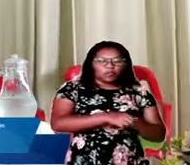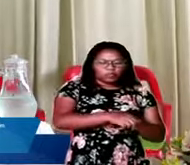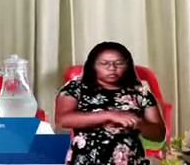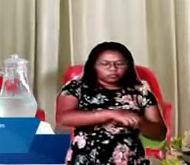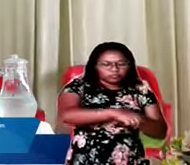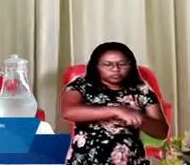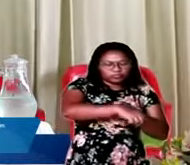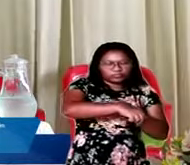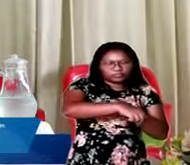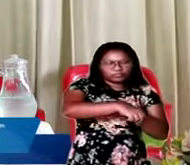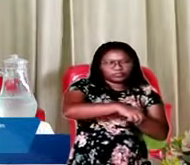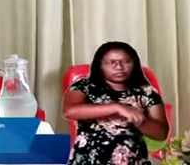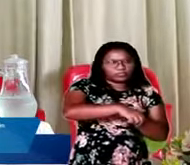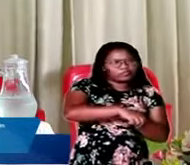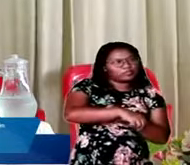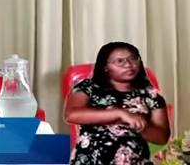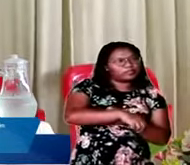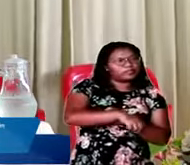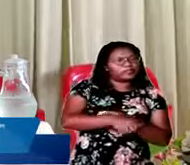habla Proverbios 20:15.